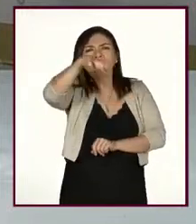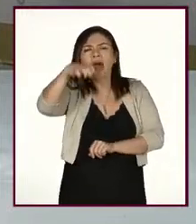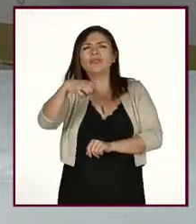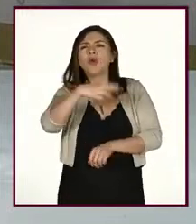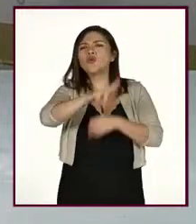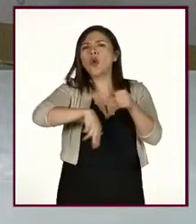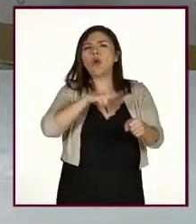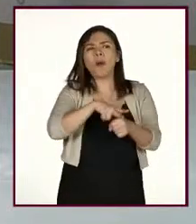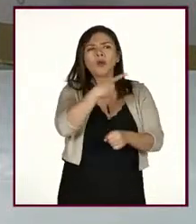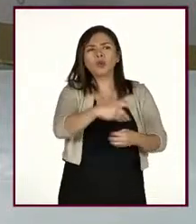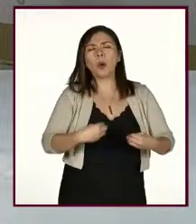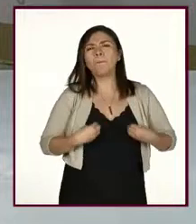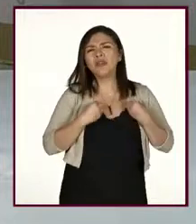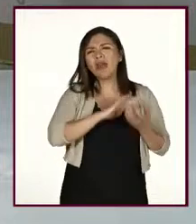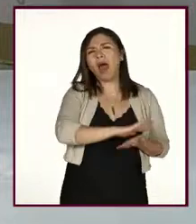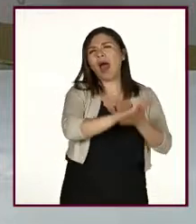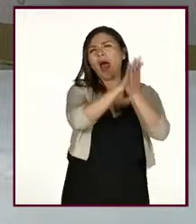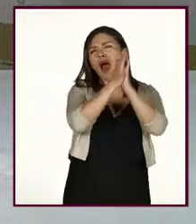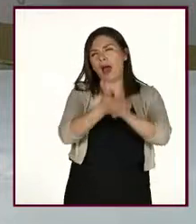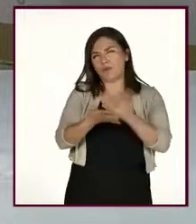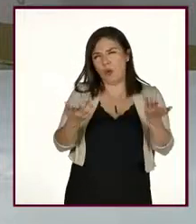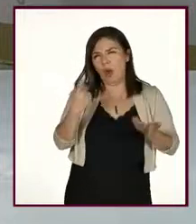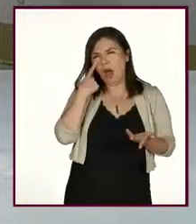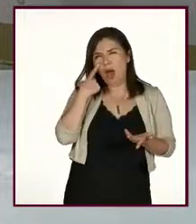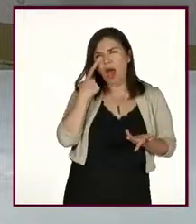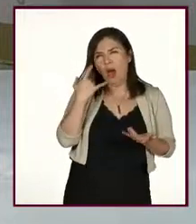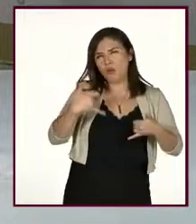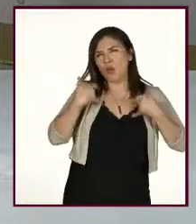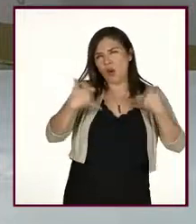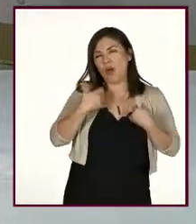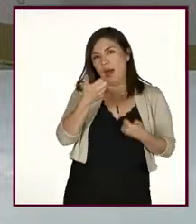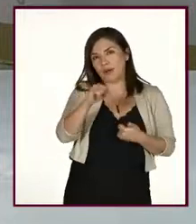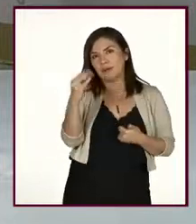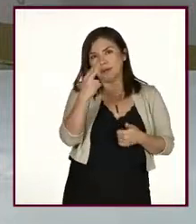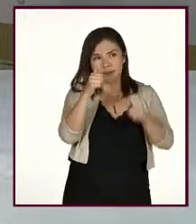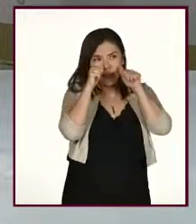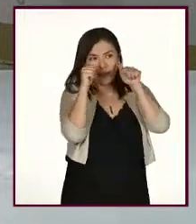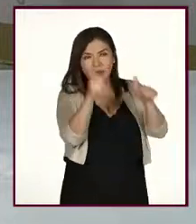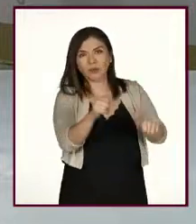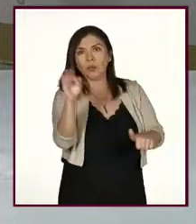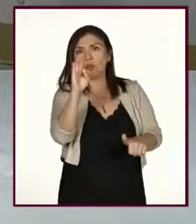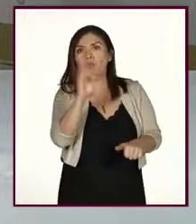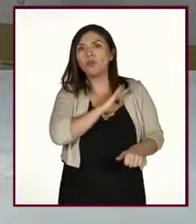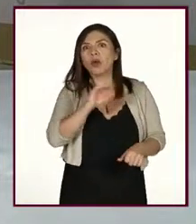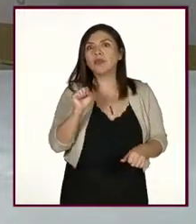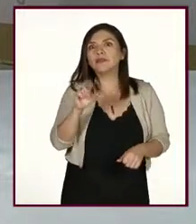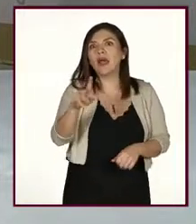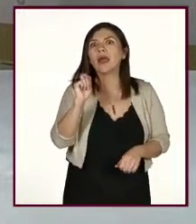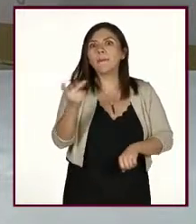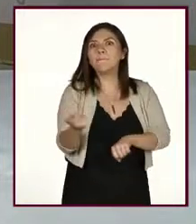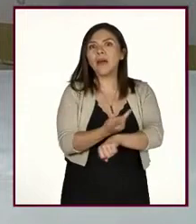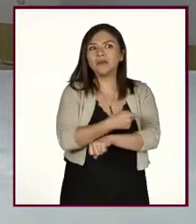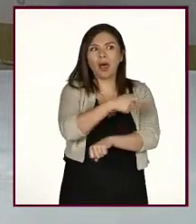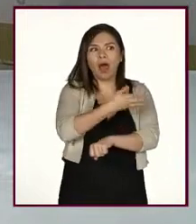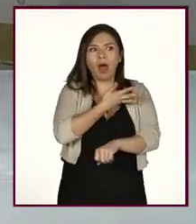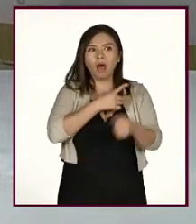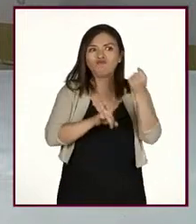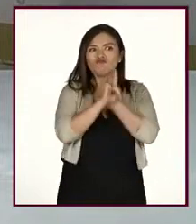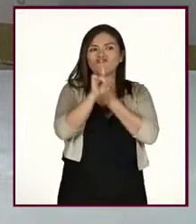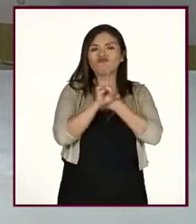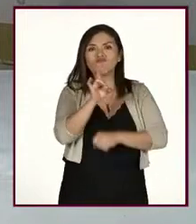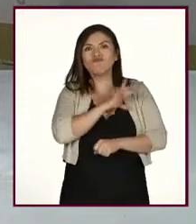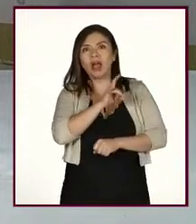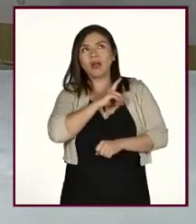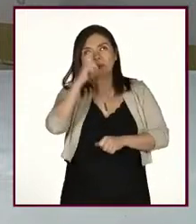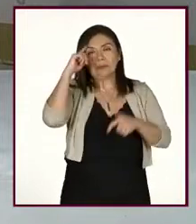de su vida, sobre todo los adolescentes, sí, ¿no? Hay que estar atentas y atentos a lo que puede ser o desencadenar un trastorno de ansiedad,